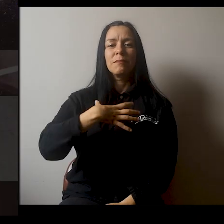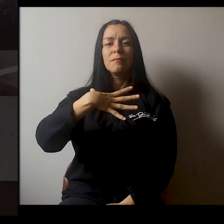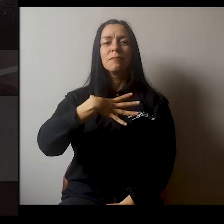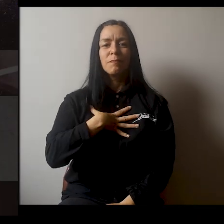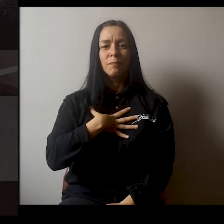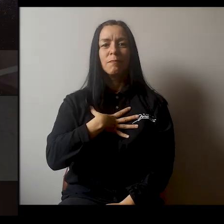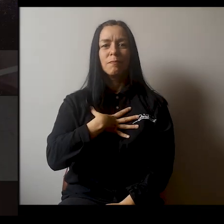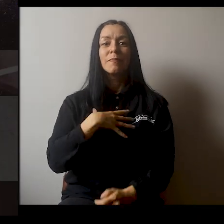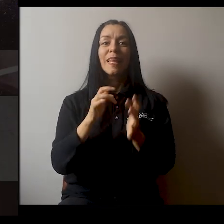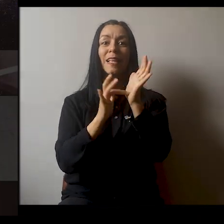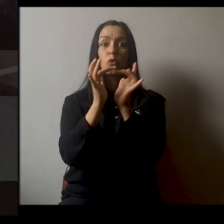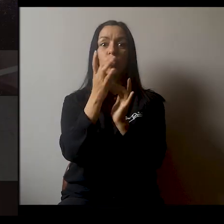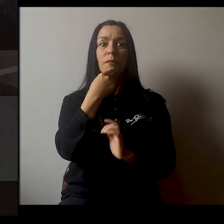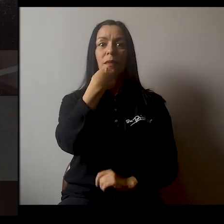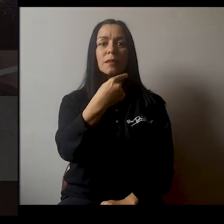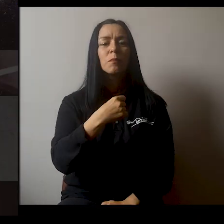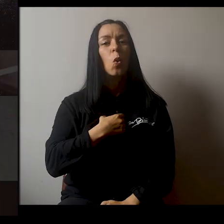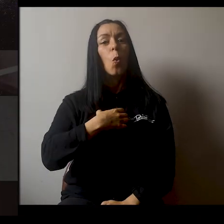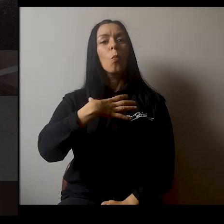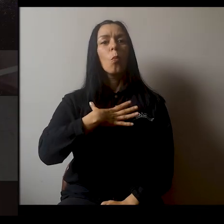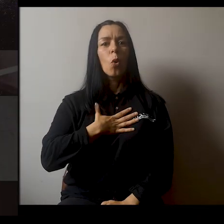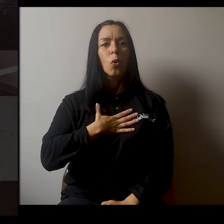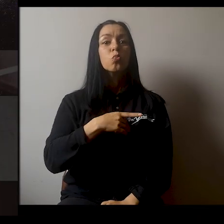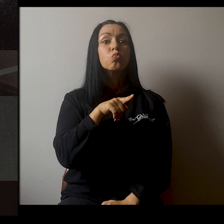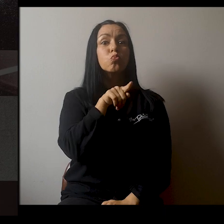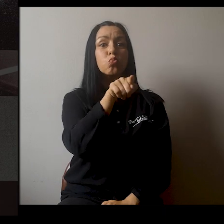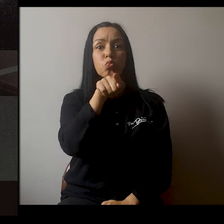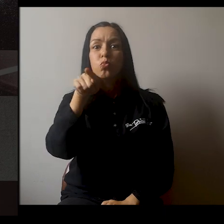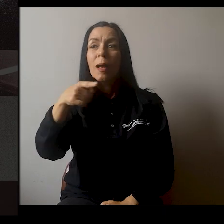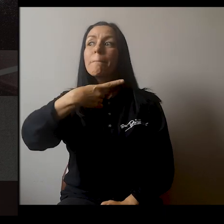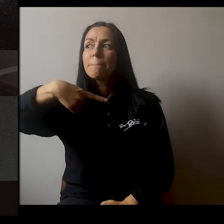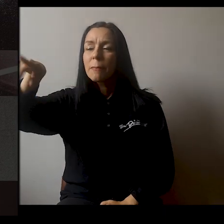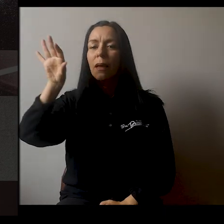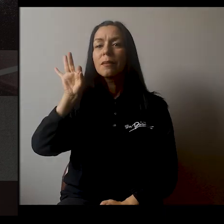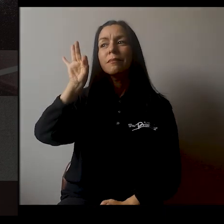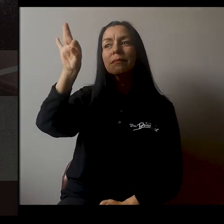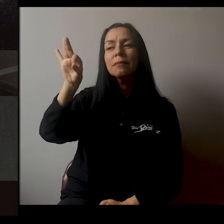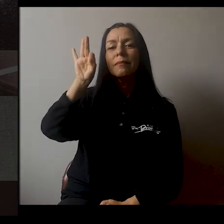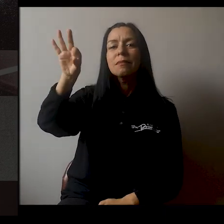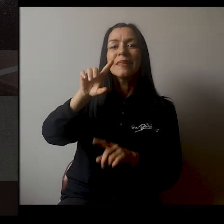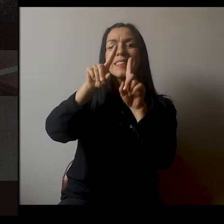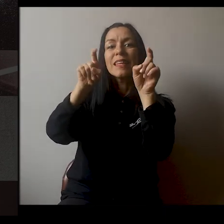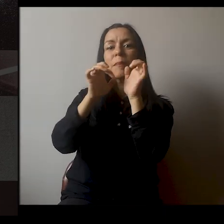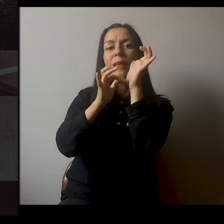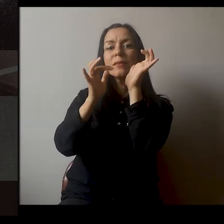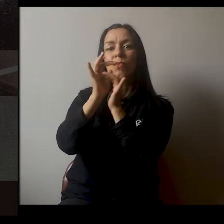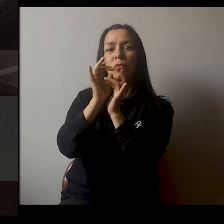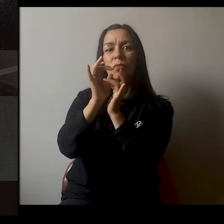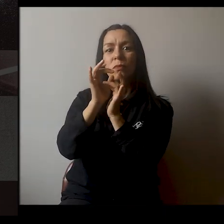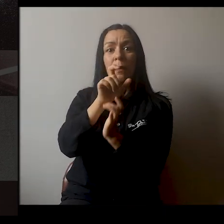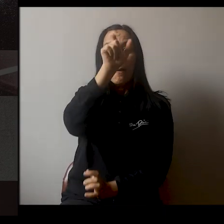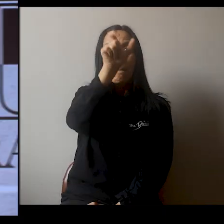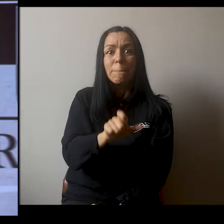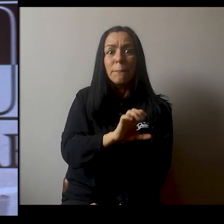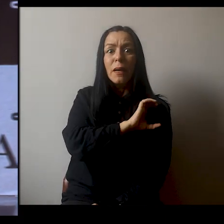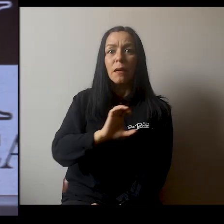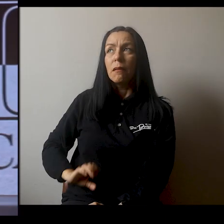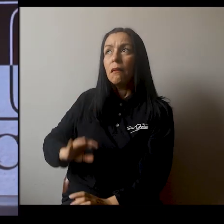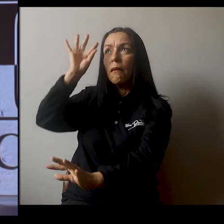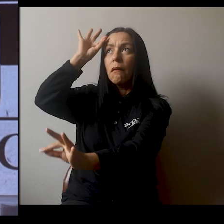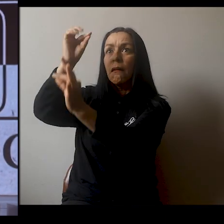será una oportunidad, dice Jesús, para que ustedes hablen de mí. Ay de